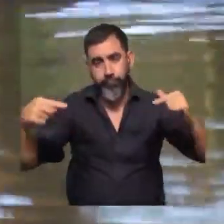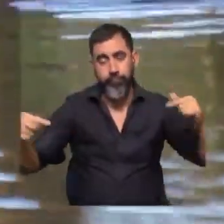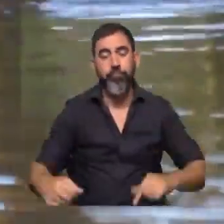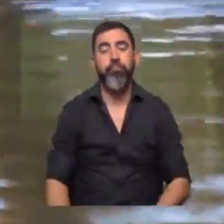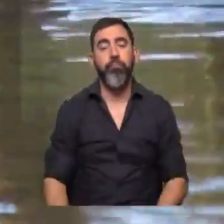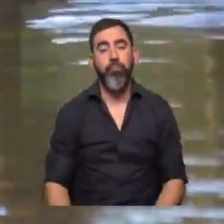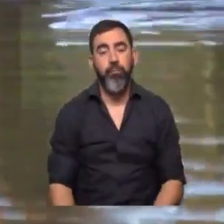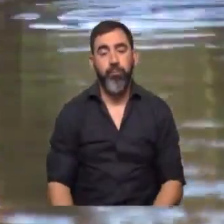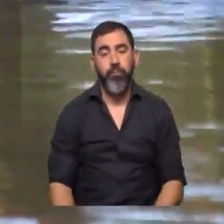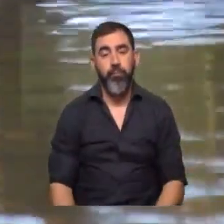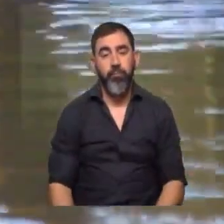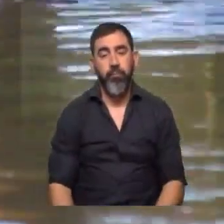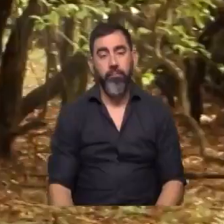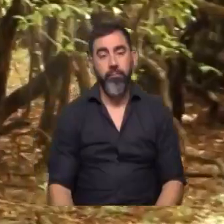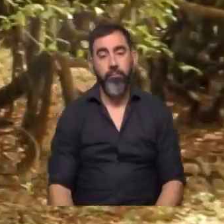todo el departamento.